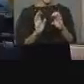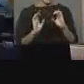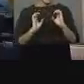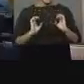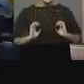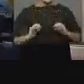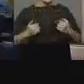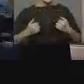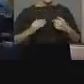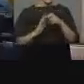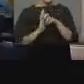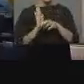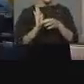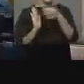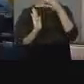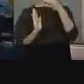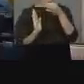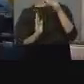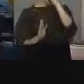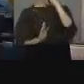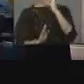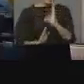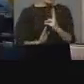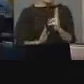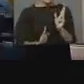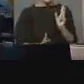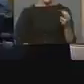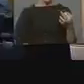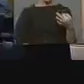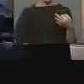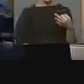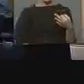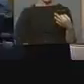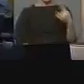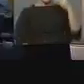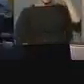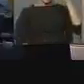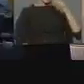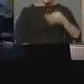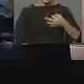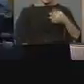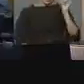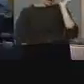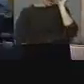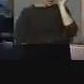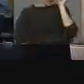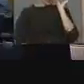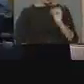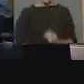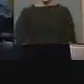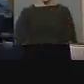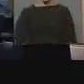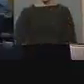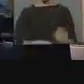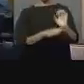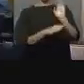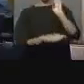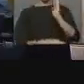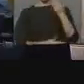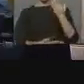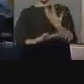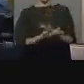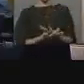en su contenido plantea el respeto de la dignidad y decisión de las mujeres. El Estado debe